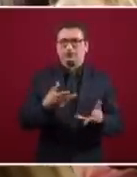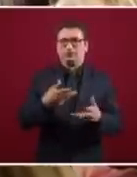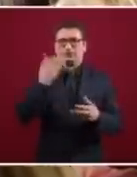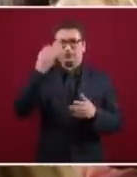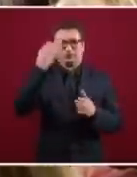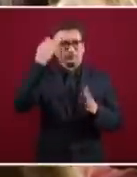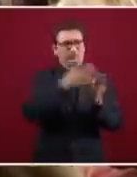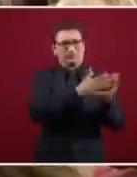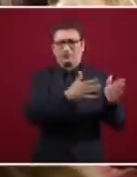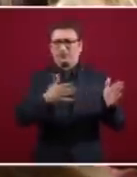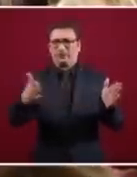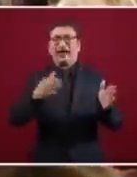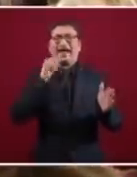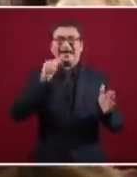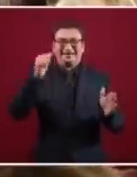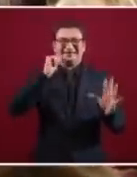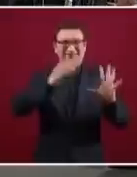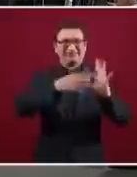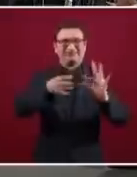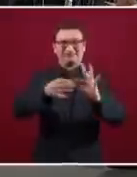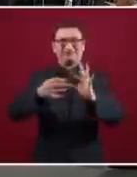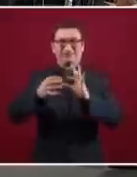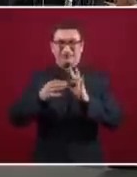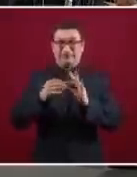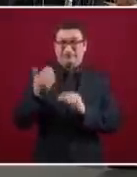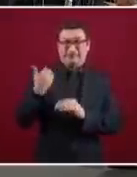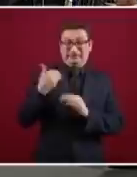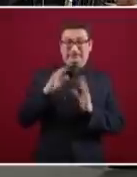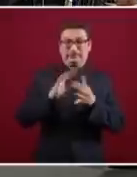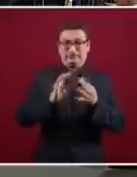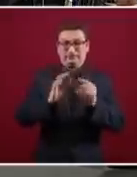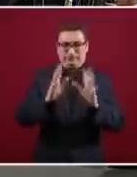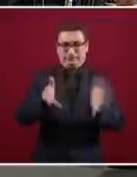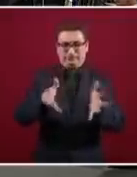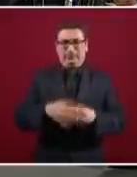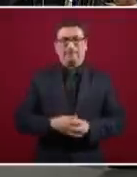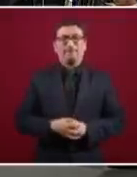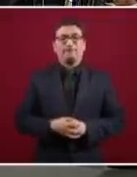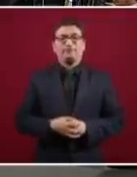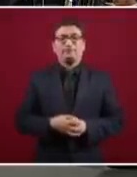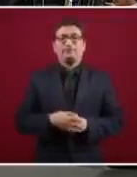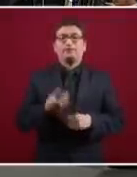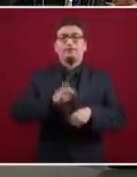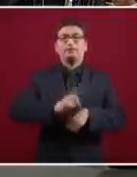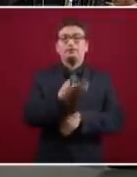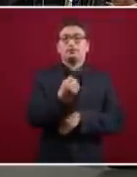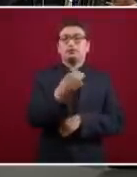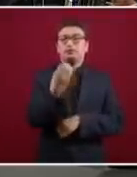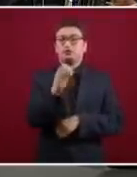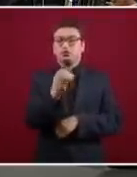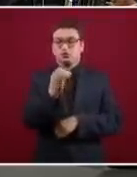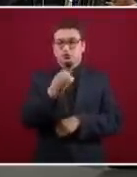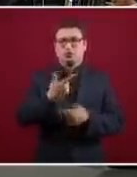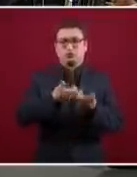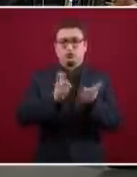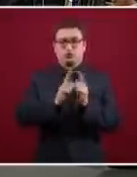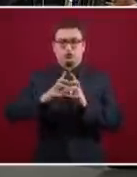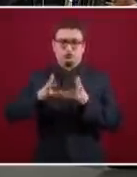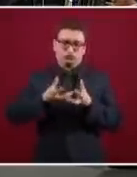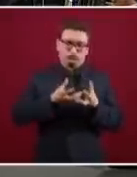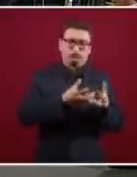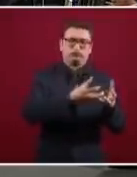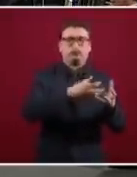línea de tiempo del día de ayer y a lo que acabo de mencionar hace un momento el día 9 de octubre se va a este grupo el